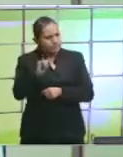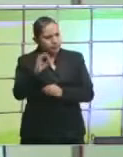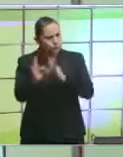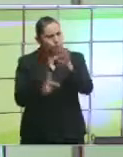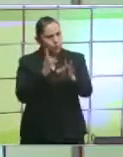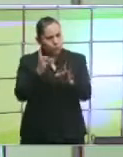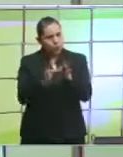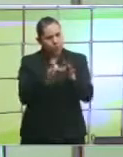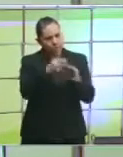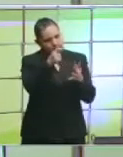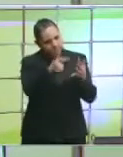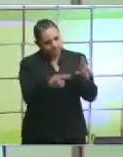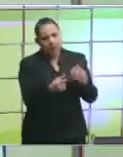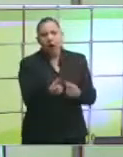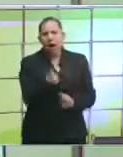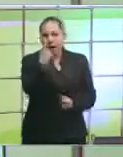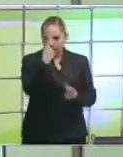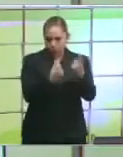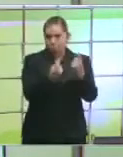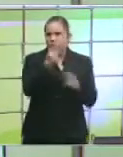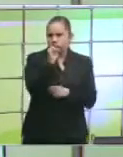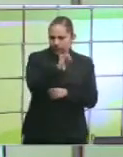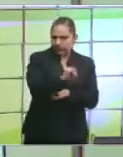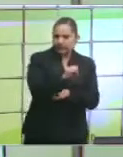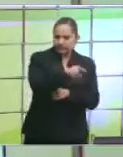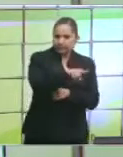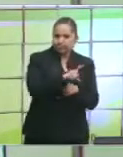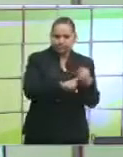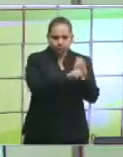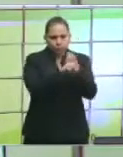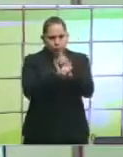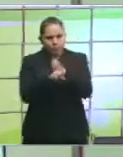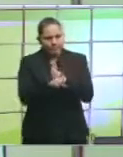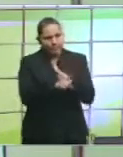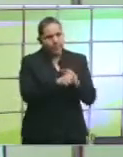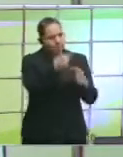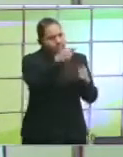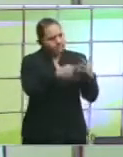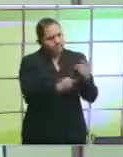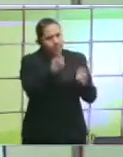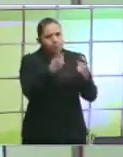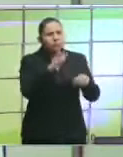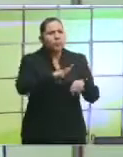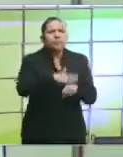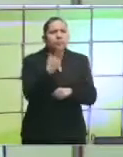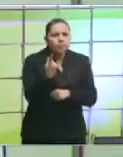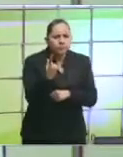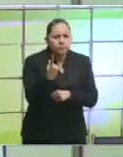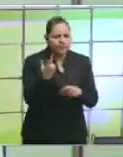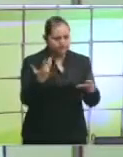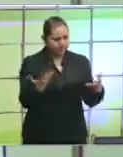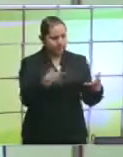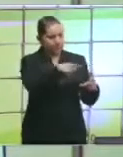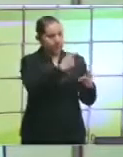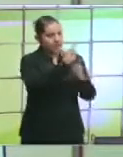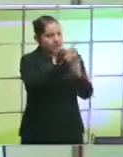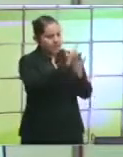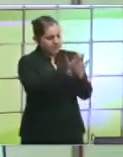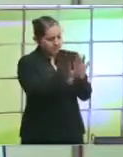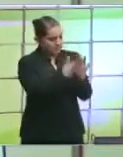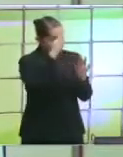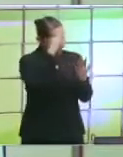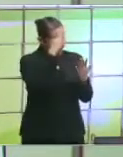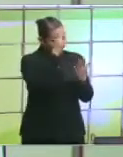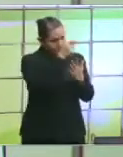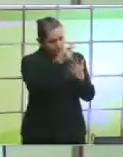con ciertos problemas por qué razón porque también en este listado que insisto me parece un buen listado y un listado estándar por eso